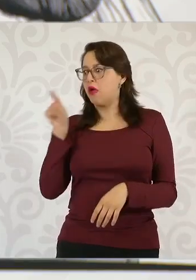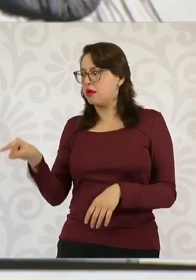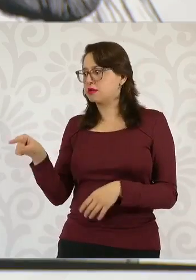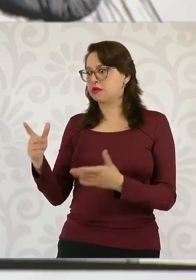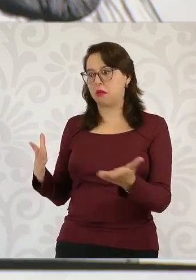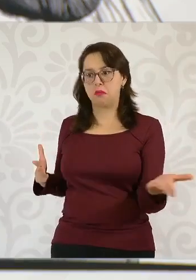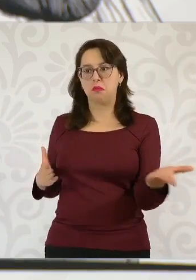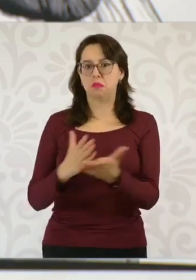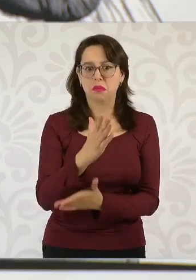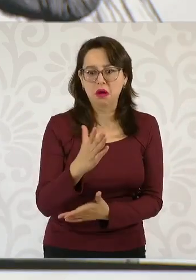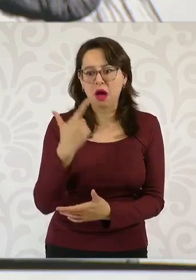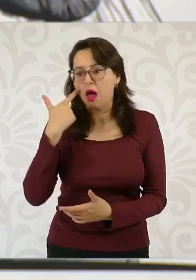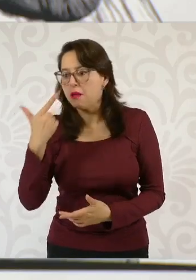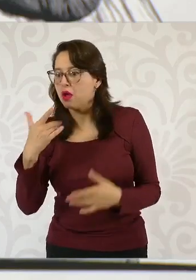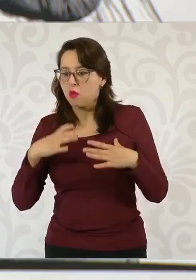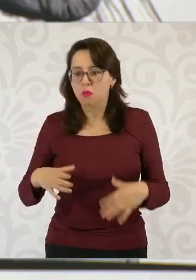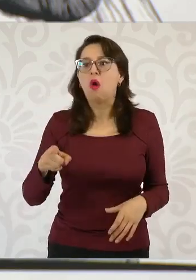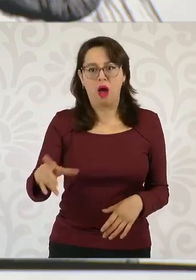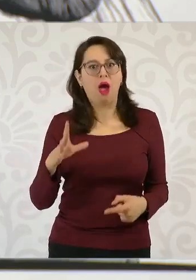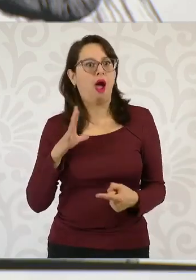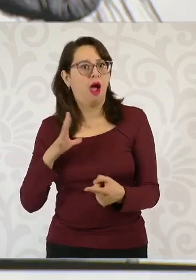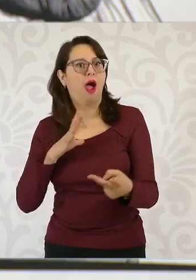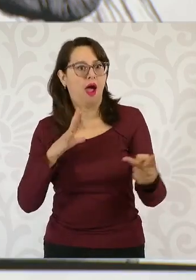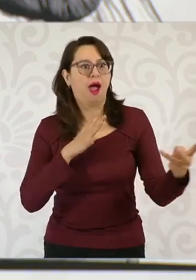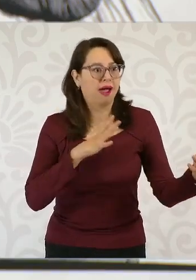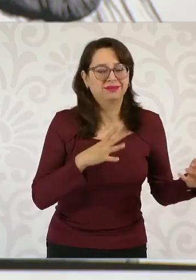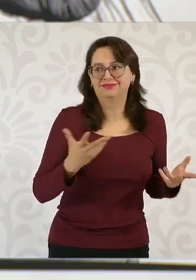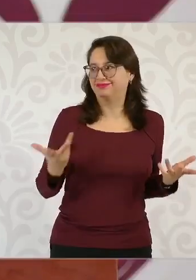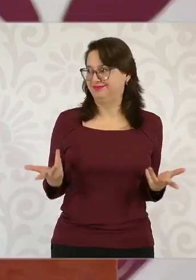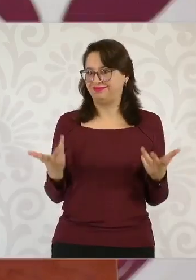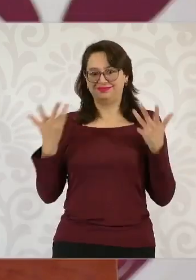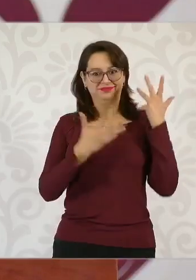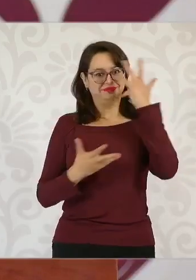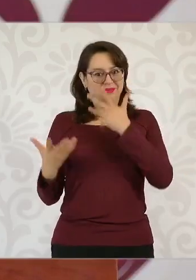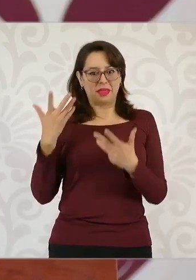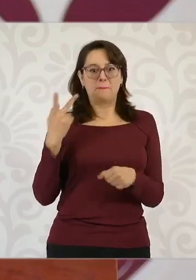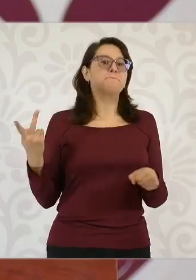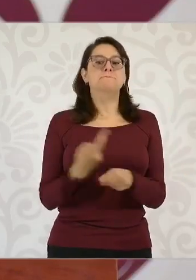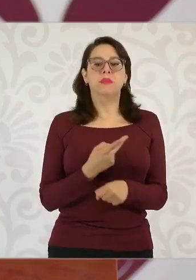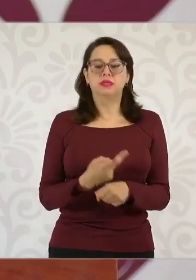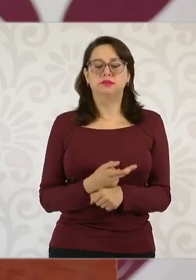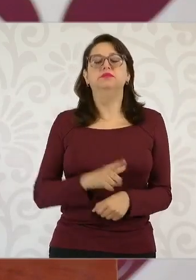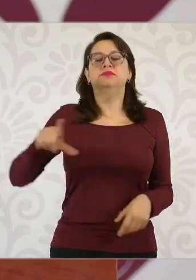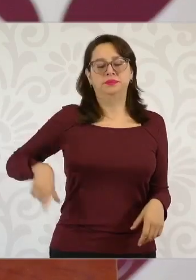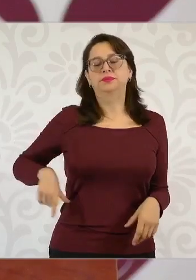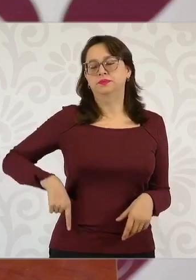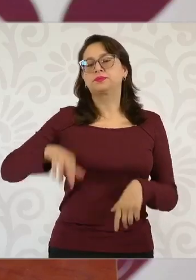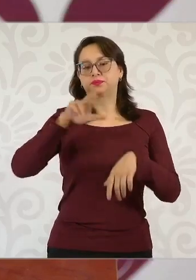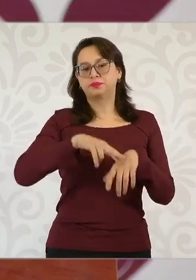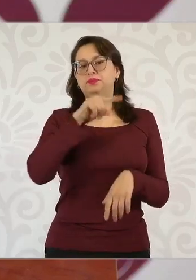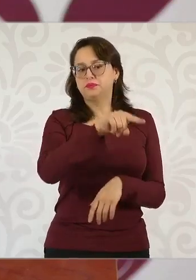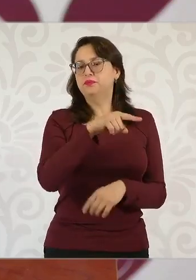el lugar? Pues hay que hacer una investigación de qué fue lo que pasó. El gobernador, hay que decirlo, también está en esto, está muy en contacto con el secretario